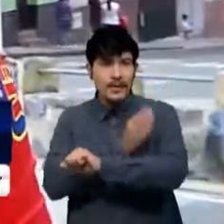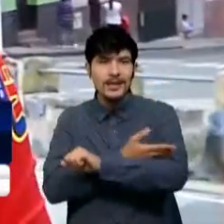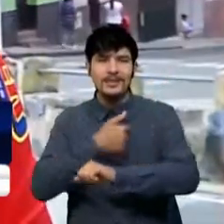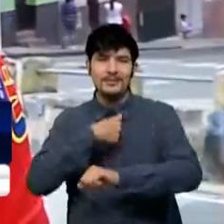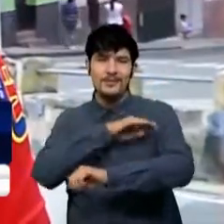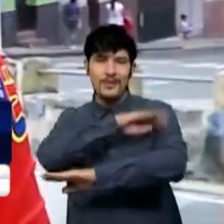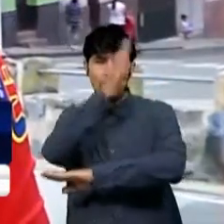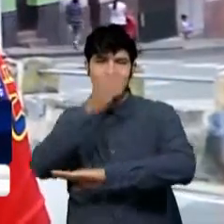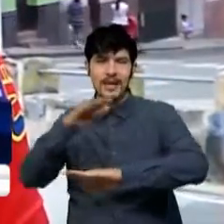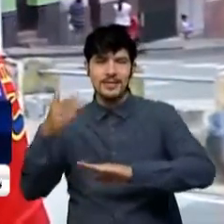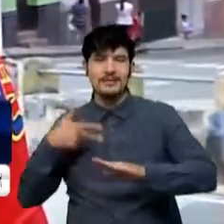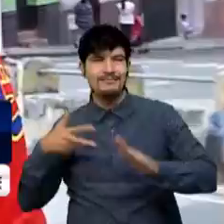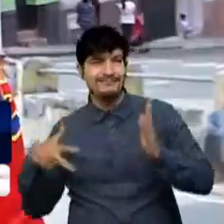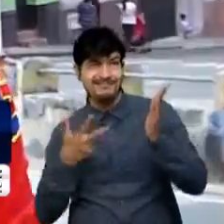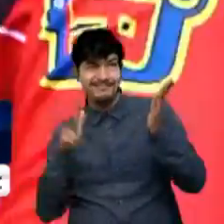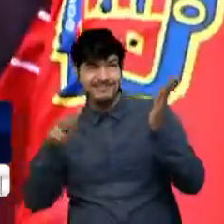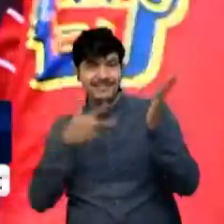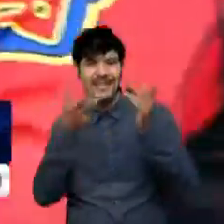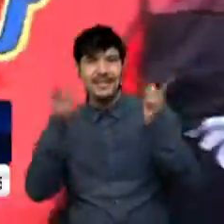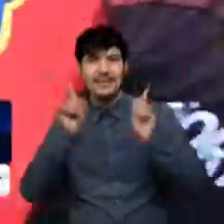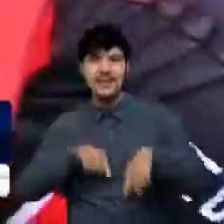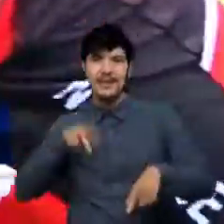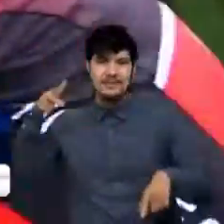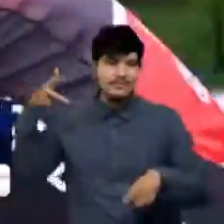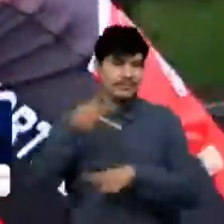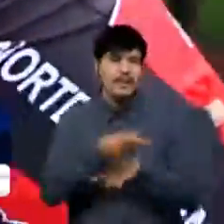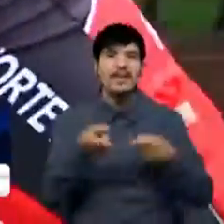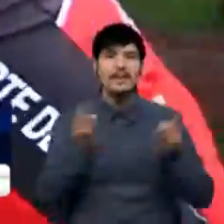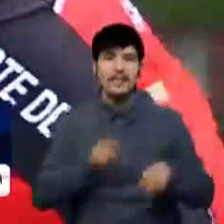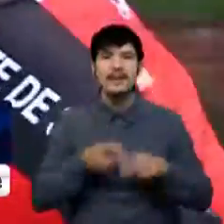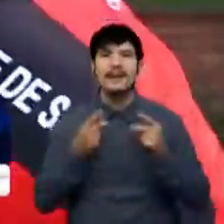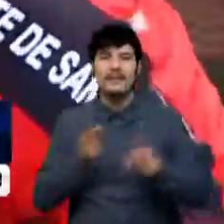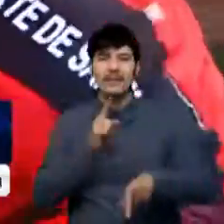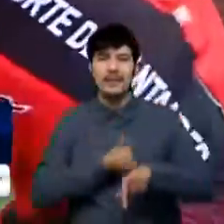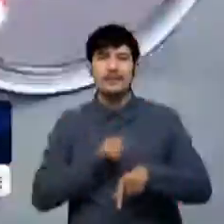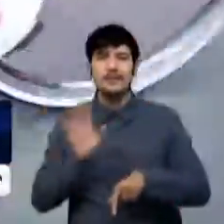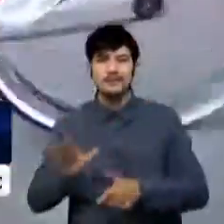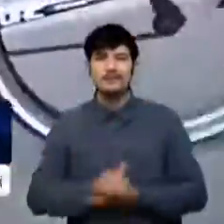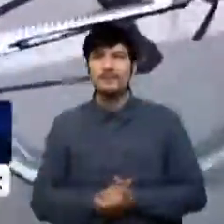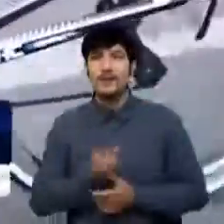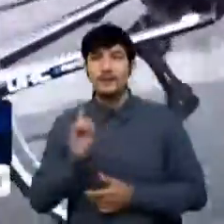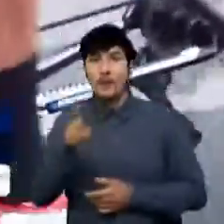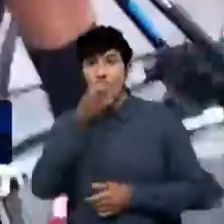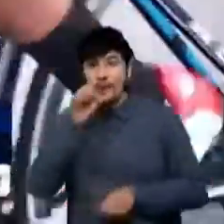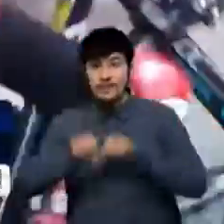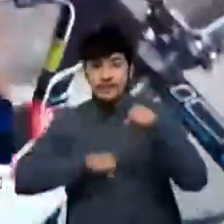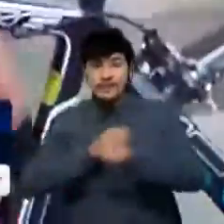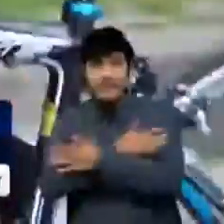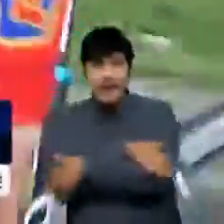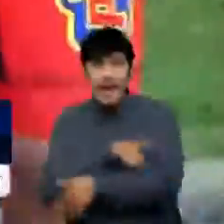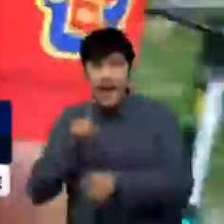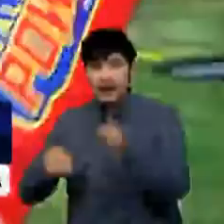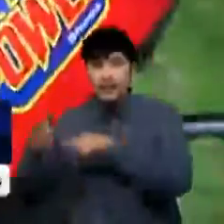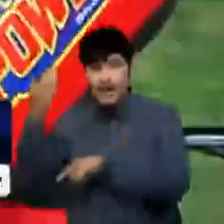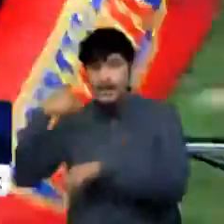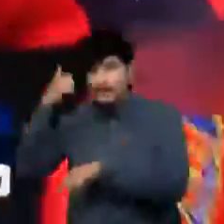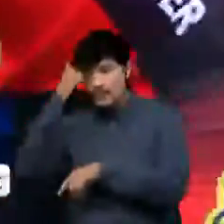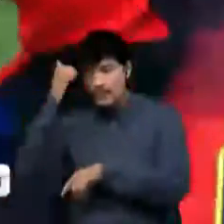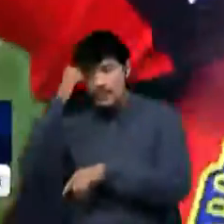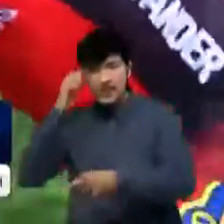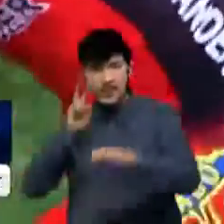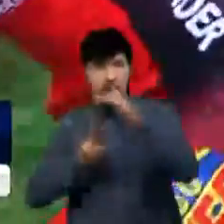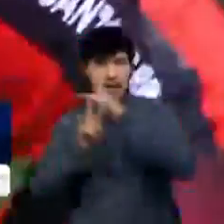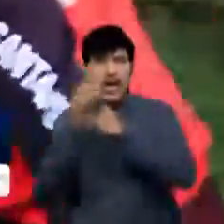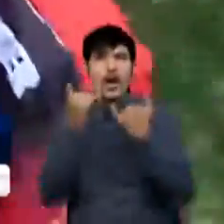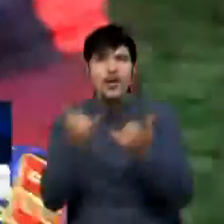montaña, la escalada y la contrarreloj. El ciclista pamplonés reconoce que con varios de sus entrenadores se proyectó para